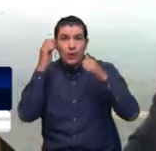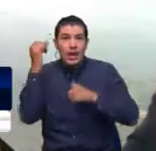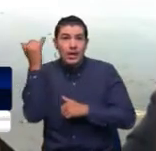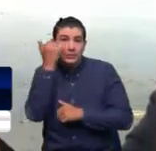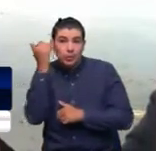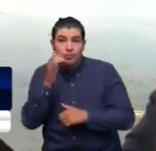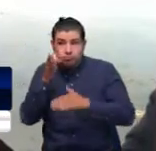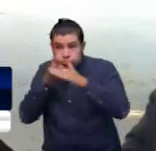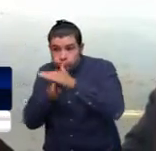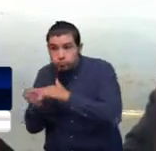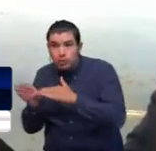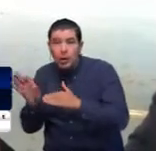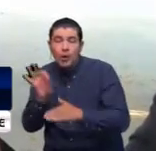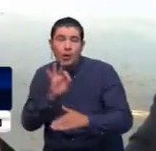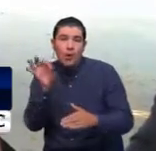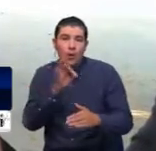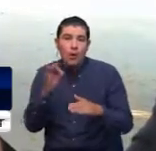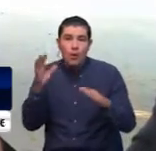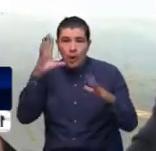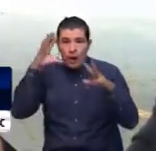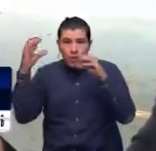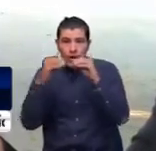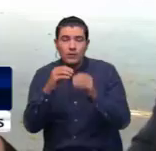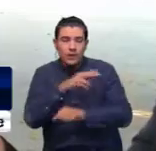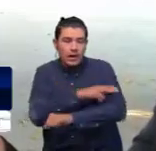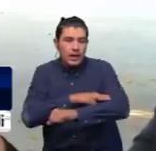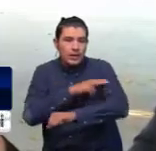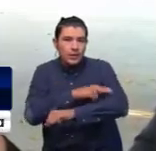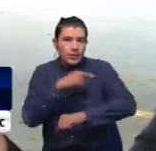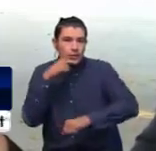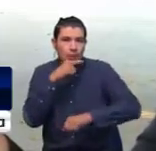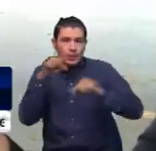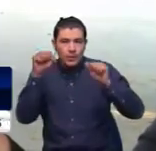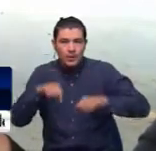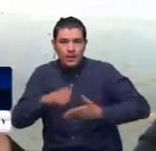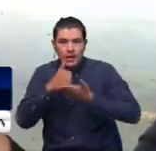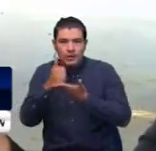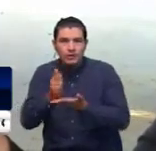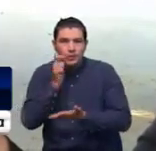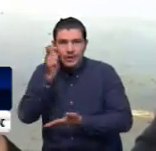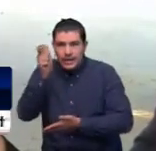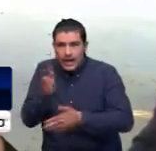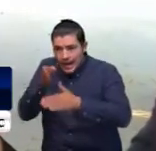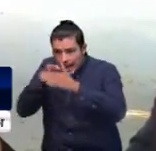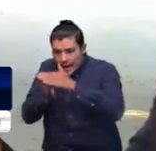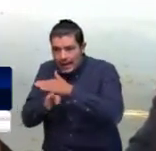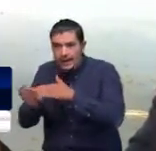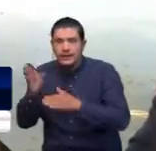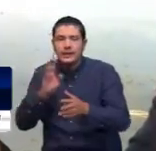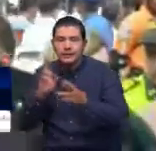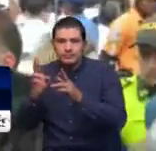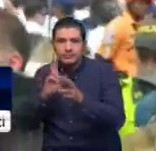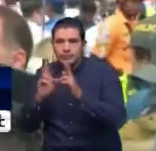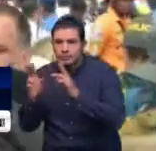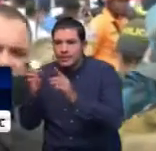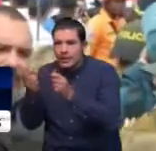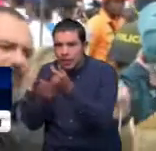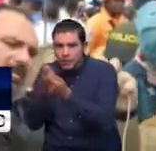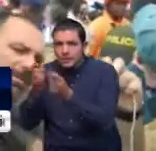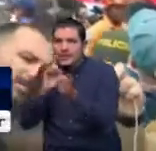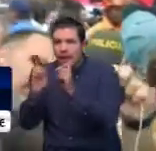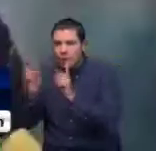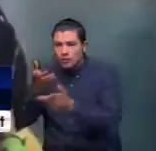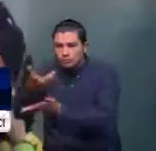la Cruz Roja para que las ayudas humanitarias entren al territorio venezolano a manera de negociación con el régimen de Maduro. Tras